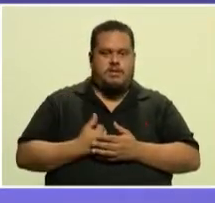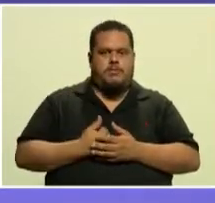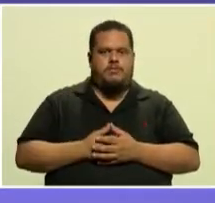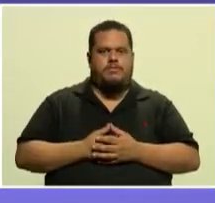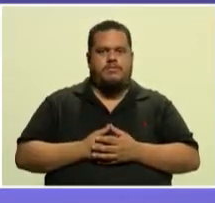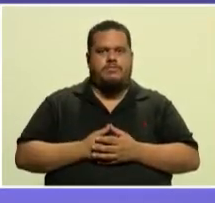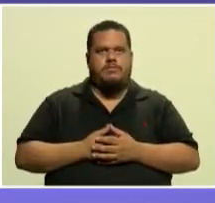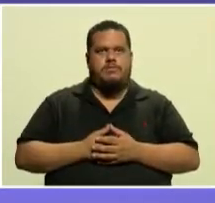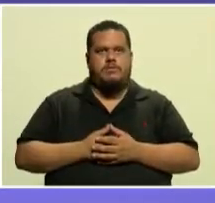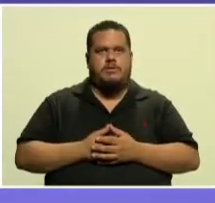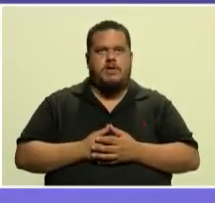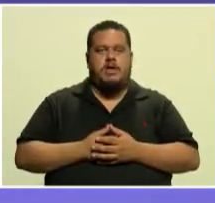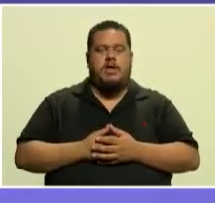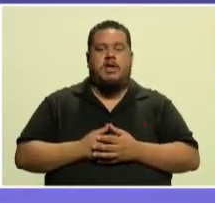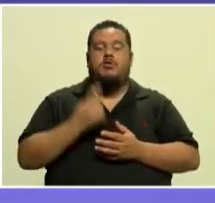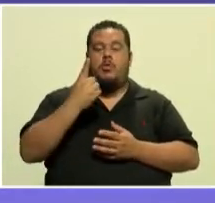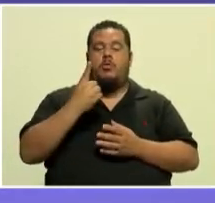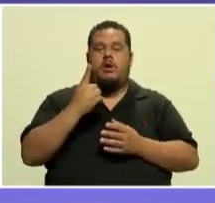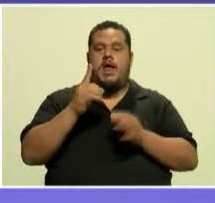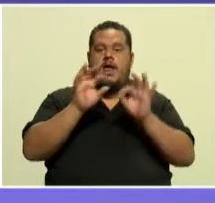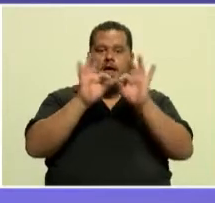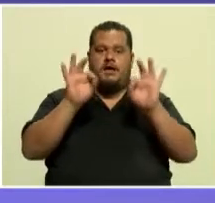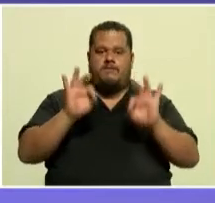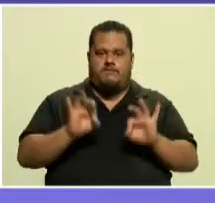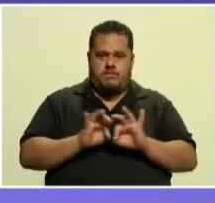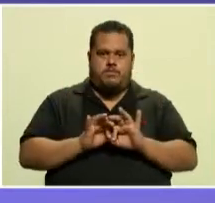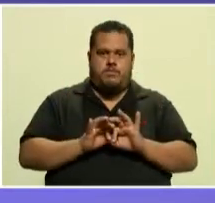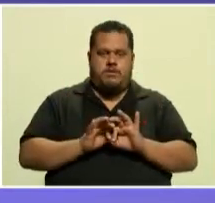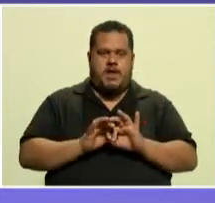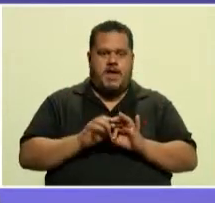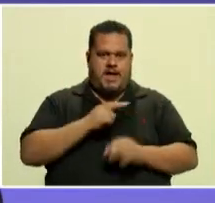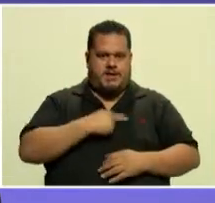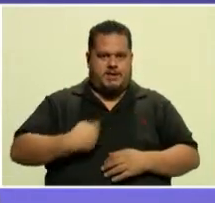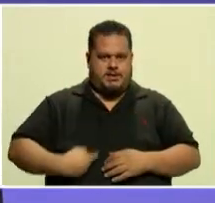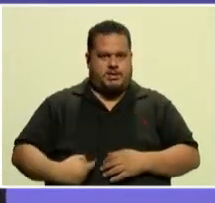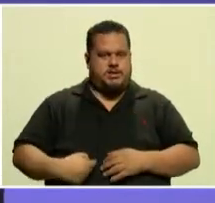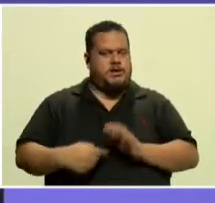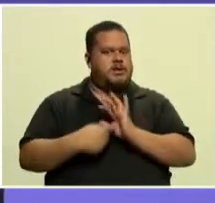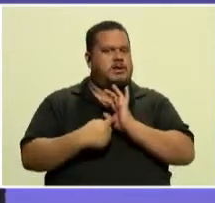Chen Shan Wanshui es una figura literaria china que